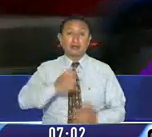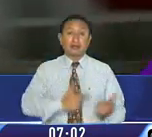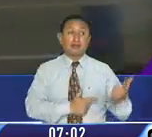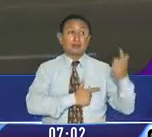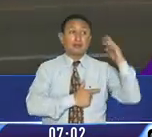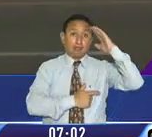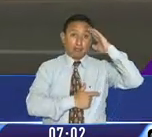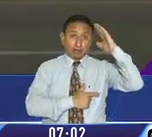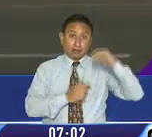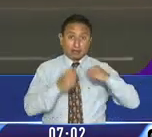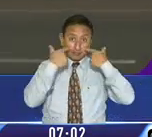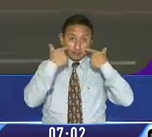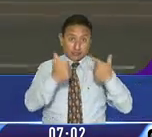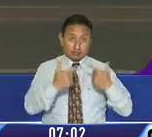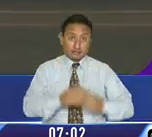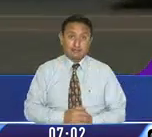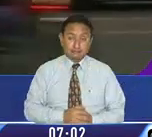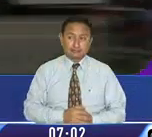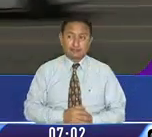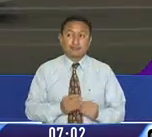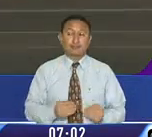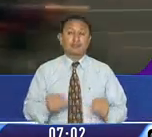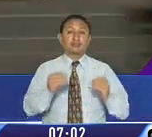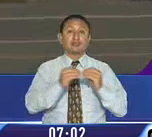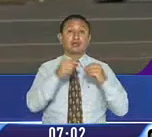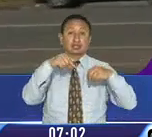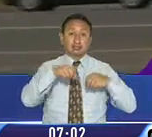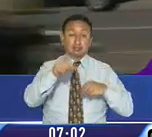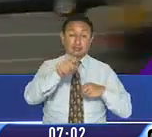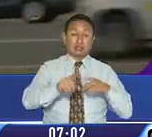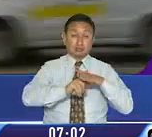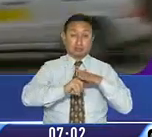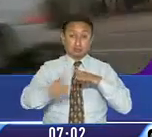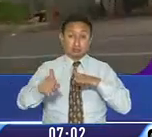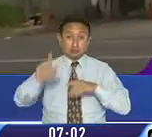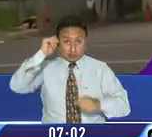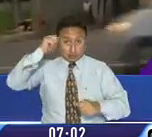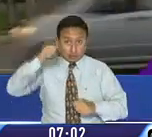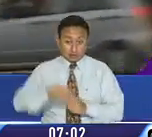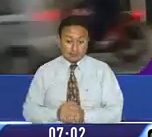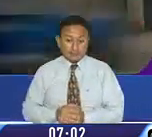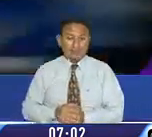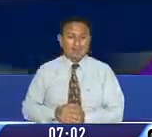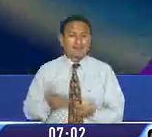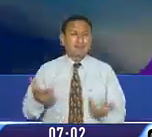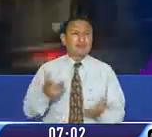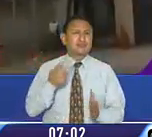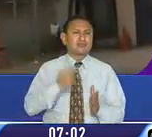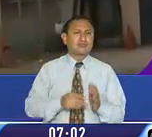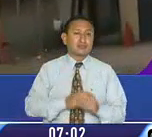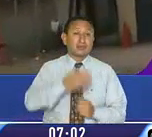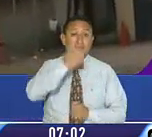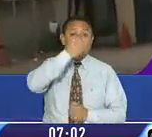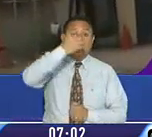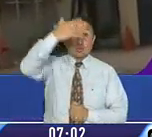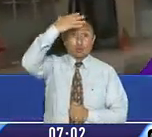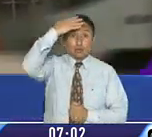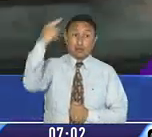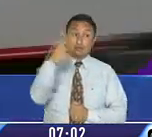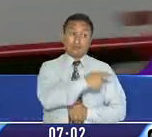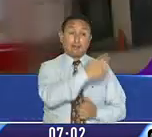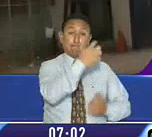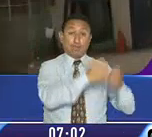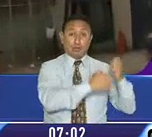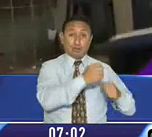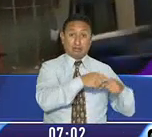Policía Nacional. Pero algo adicional a esta fuga, vale recordar que lo suscitado en Santo Domingo de los Áchilas, en